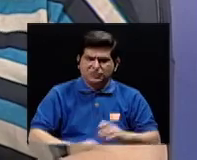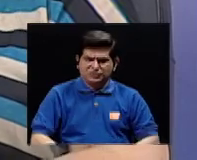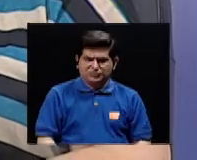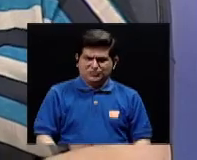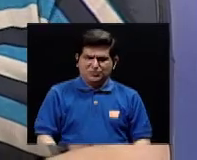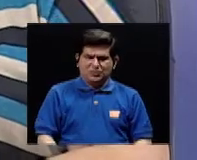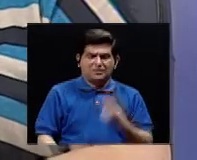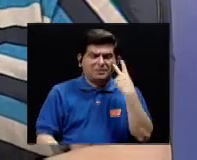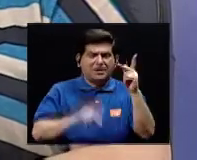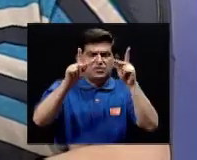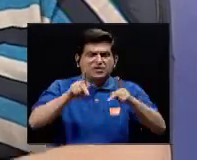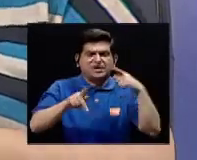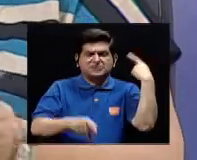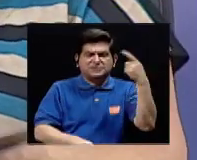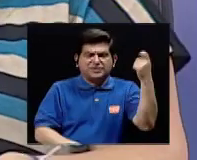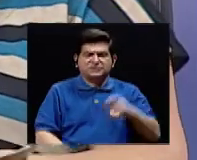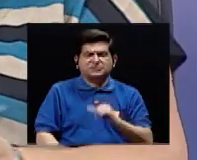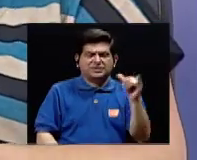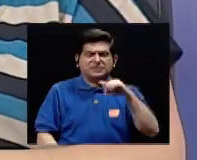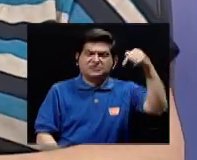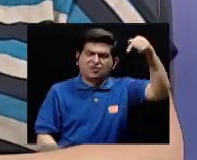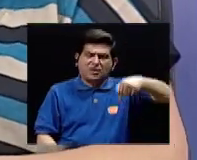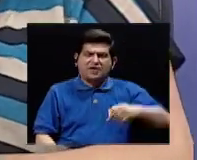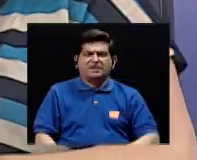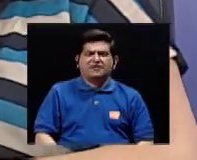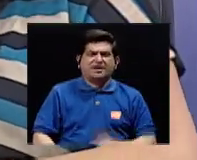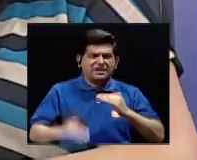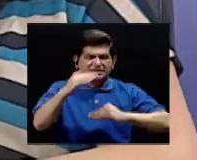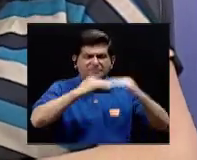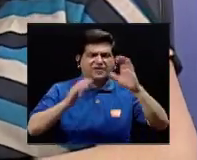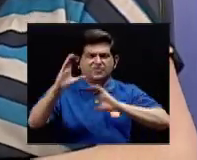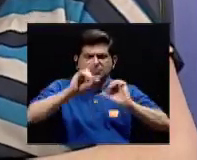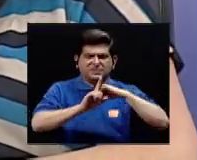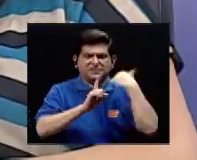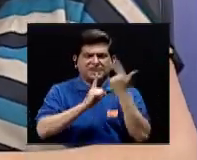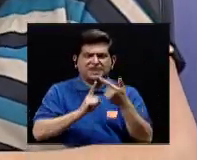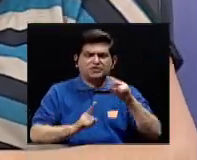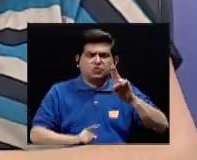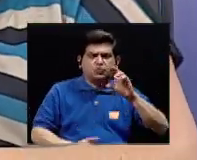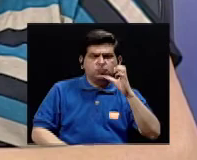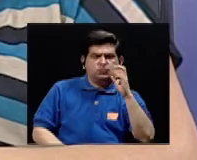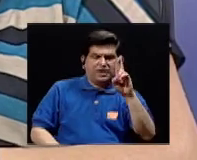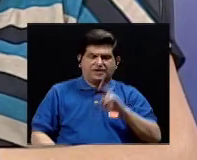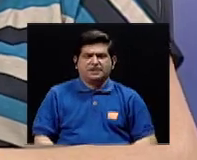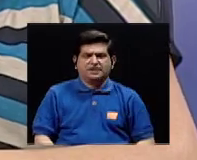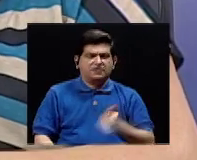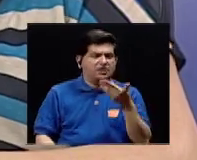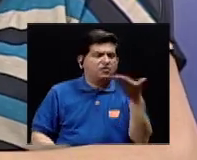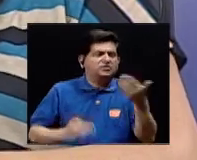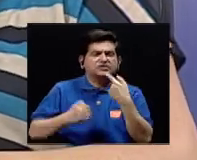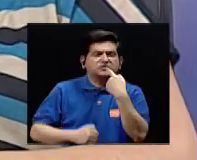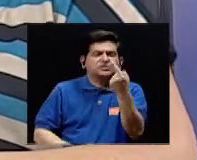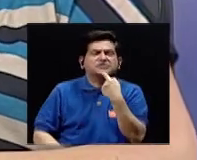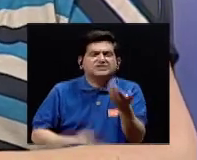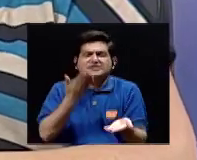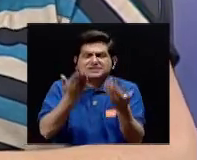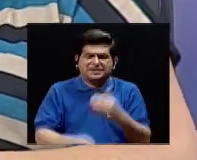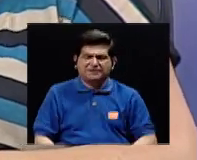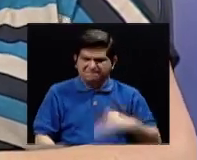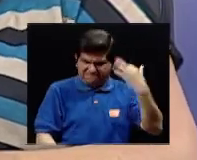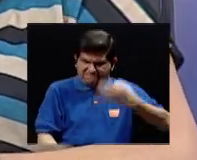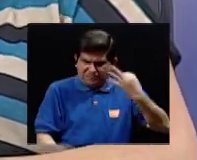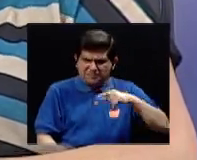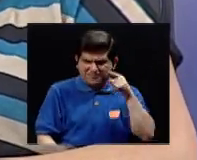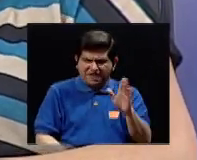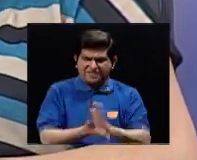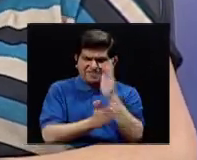digamos? ¿Cómo lo vio la gente de Guanacaste? ¿Cómo lo vieron aquí en la Facultad de Ciencias Sociales, en la UCR? ¿Qué otras cosas te dicen, inclusive